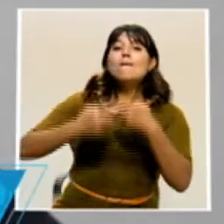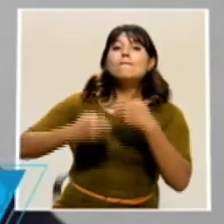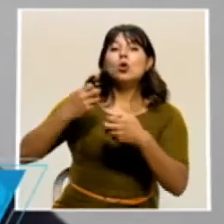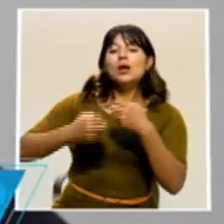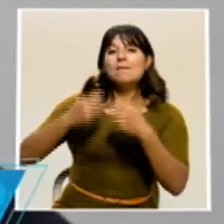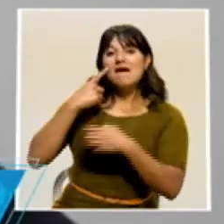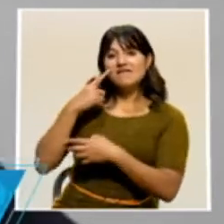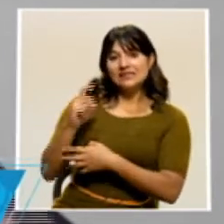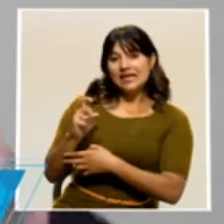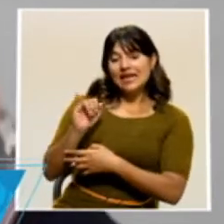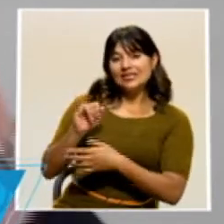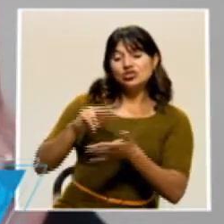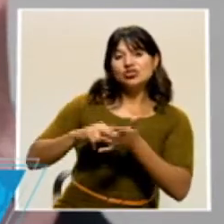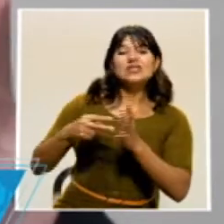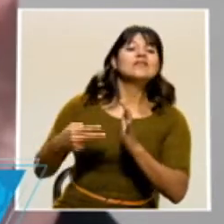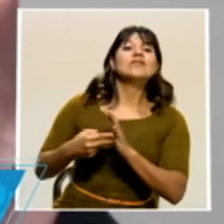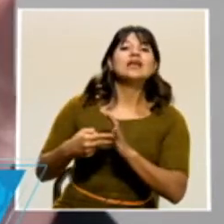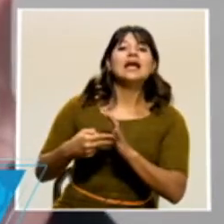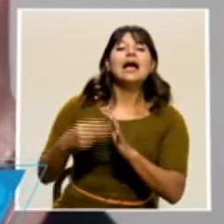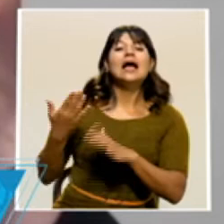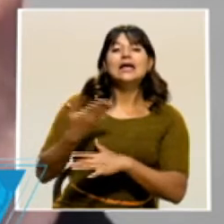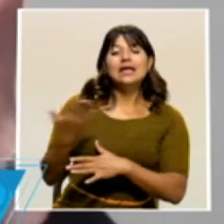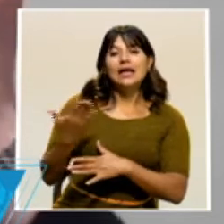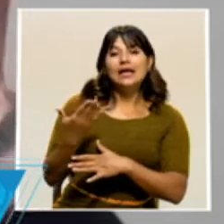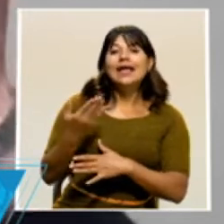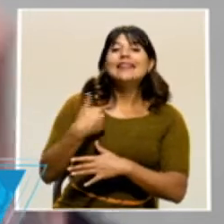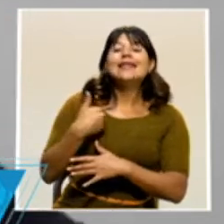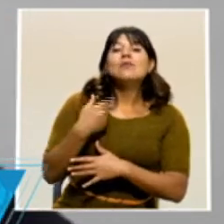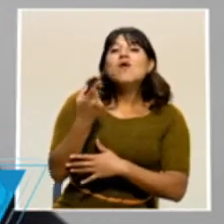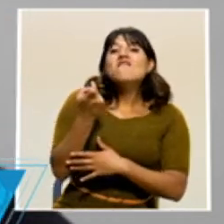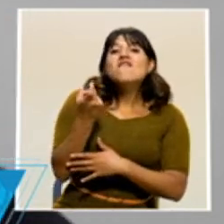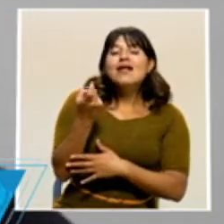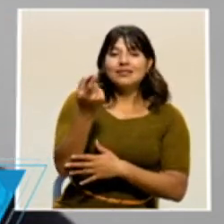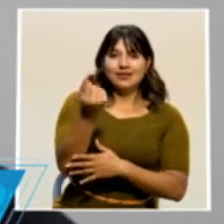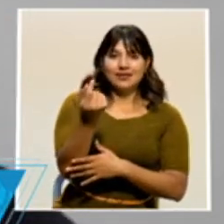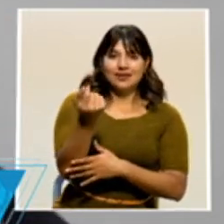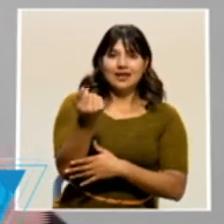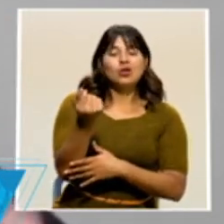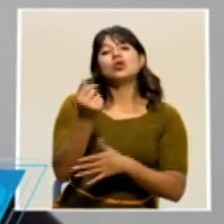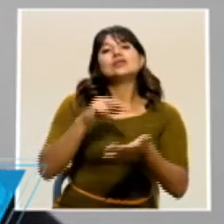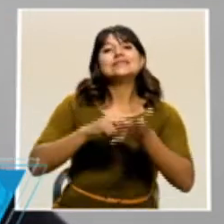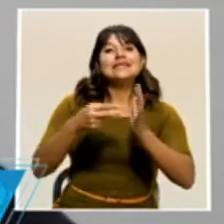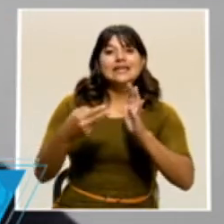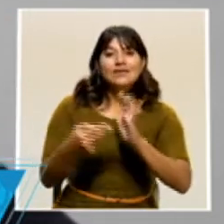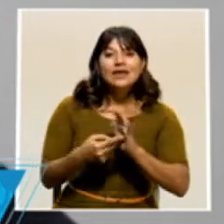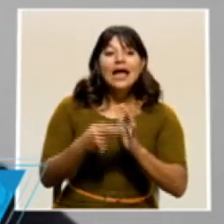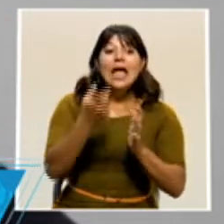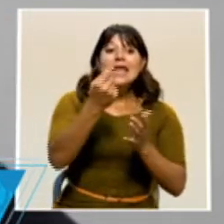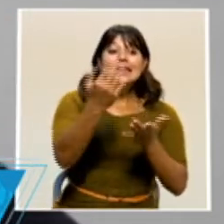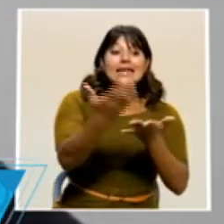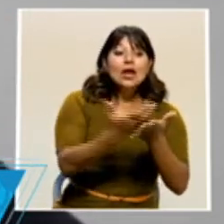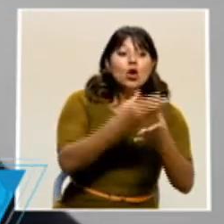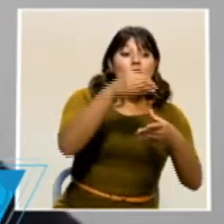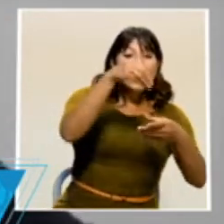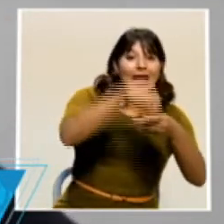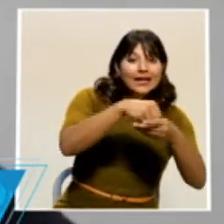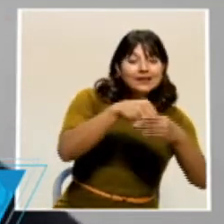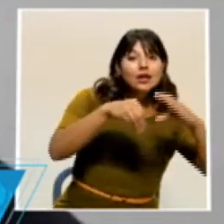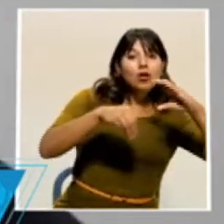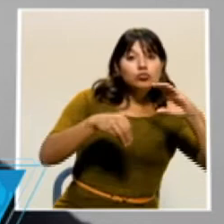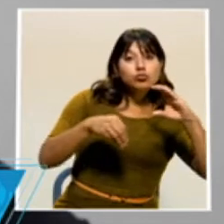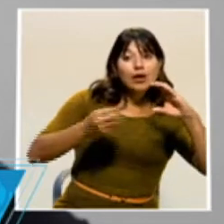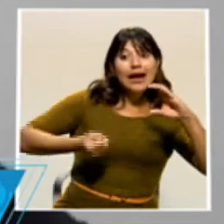lo que quiere decir es que tenemos un déficit, una diferencia entre los ingresos y los gastos, una diferencia